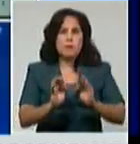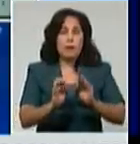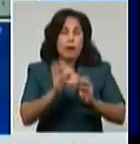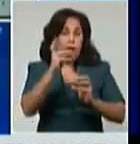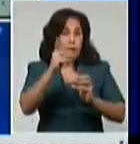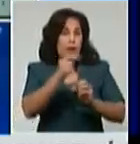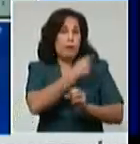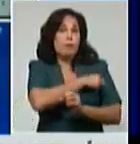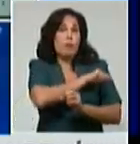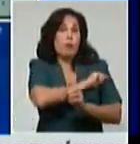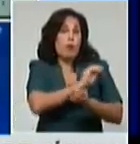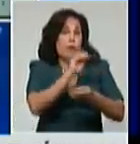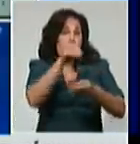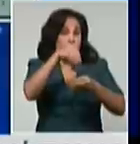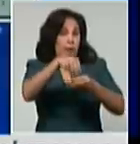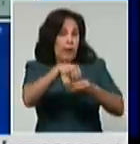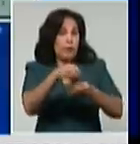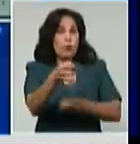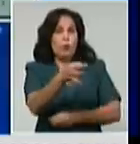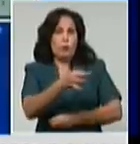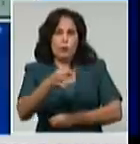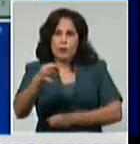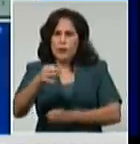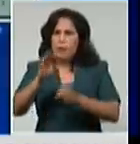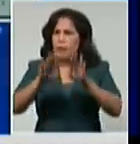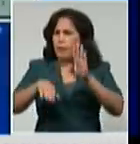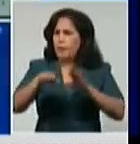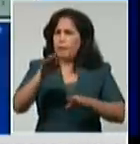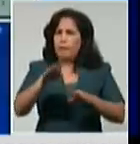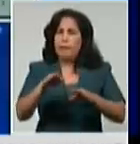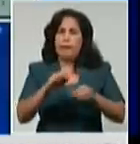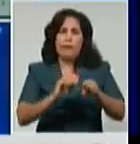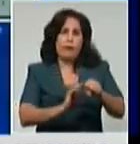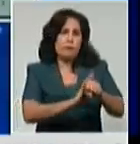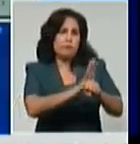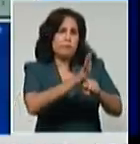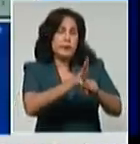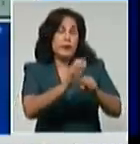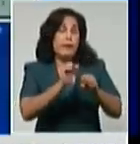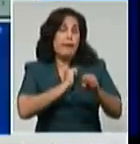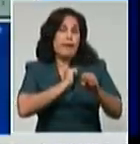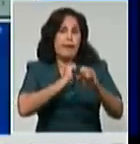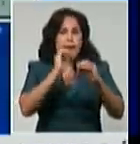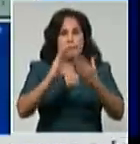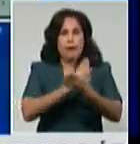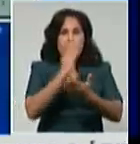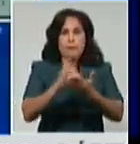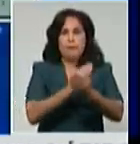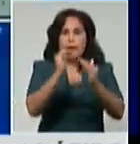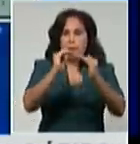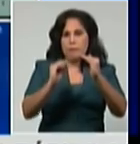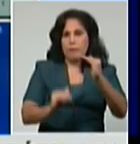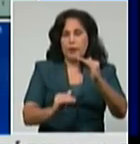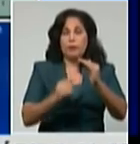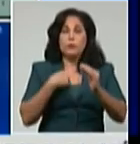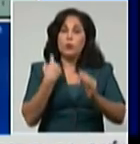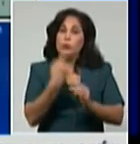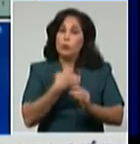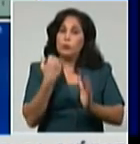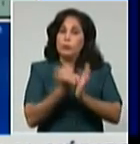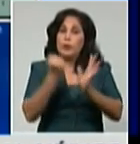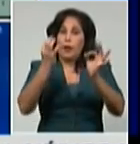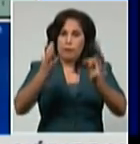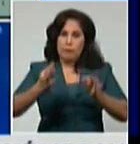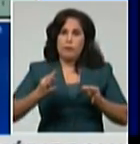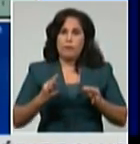comparación con una evolución hacia la disminución. Y ratificamos que